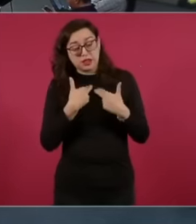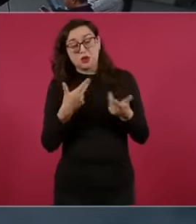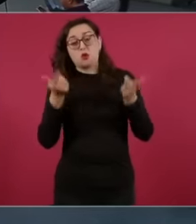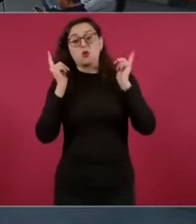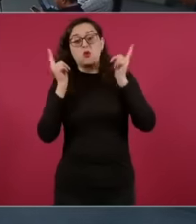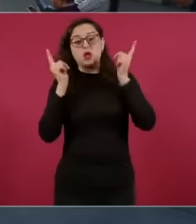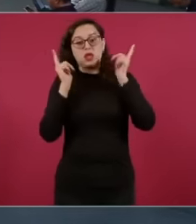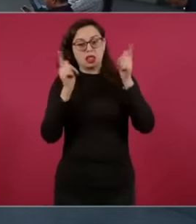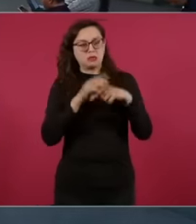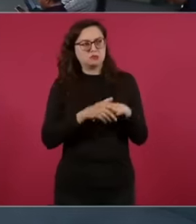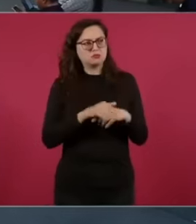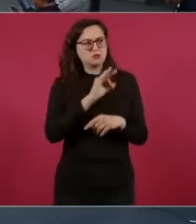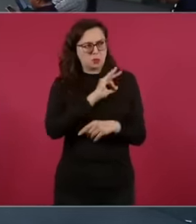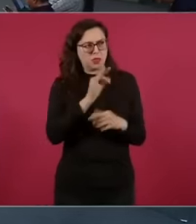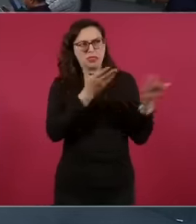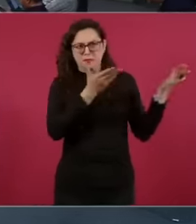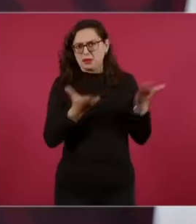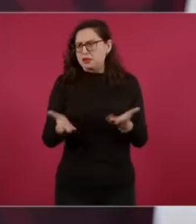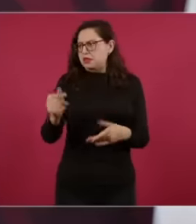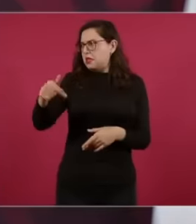lo invitamos aquí